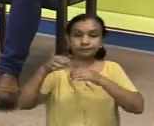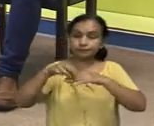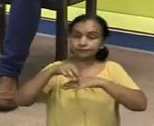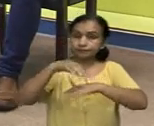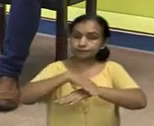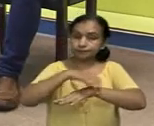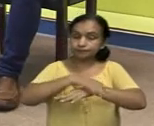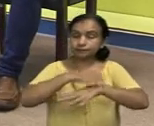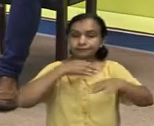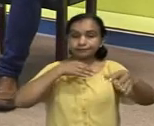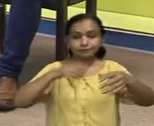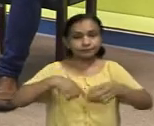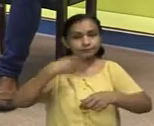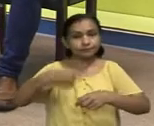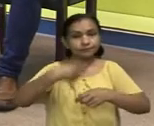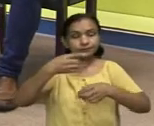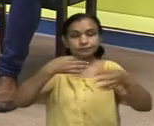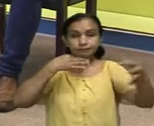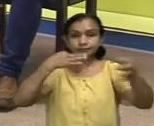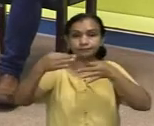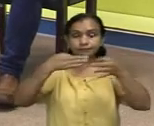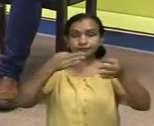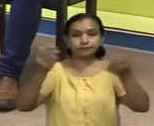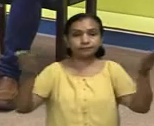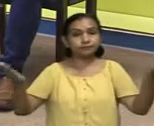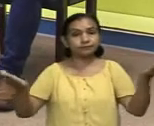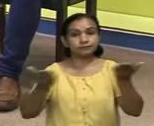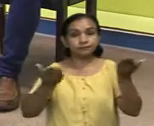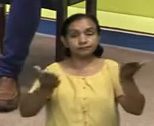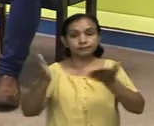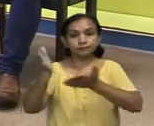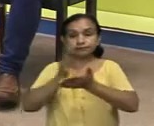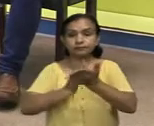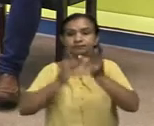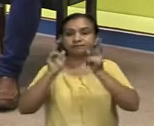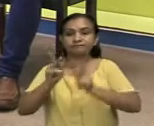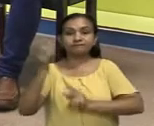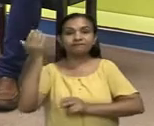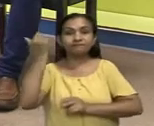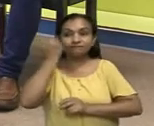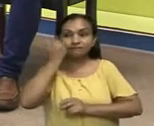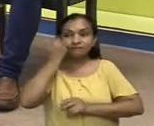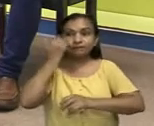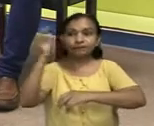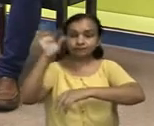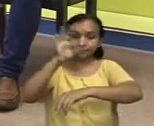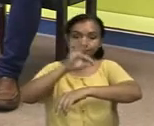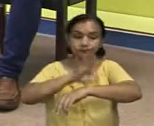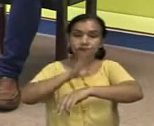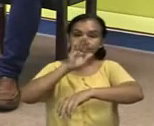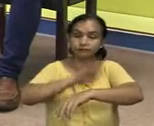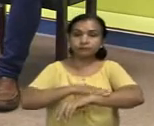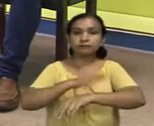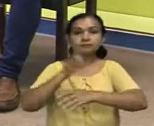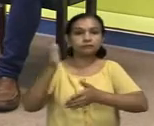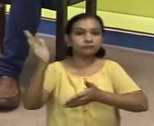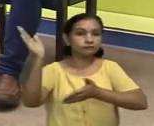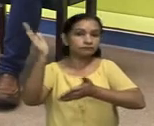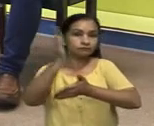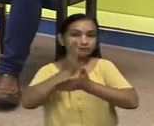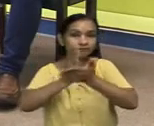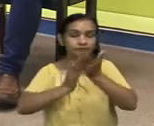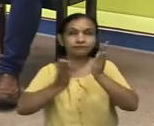diario, informa sobre los casos positivos del dengue, los casos de sospecha de esta